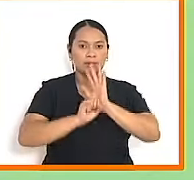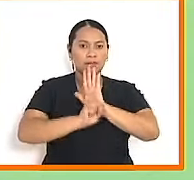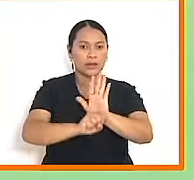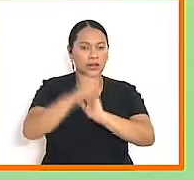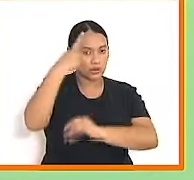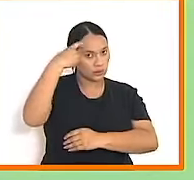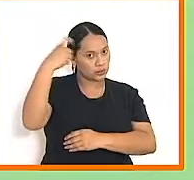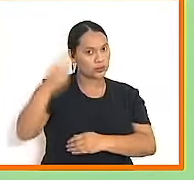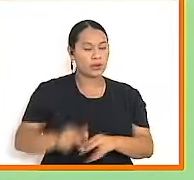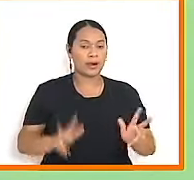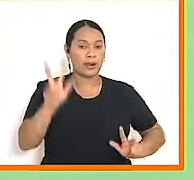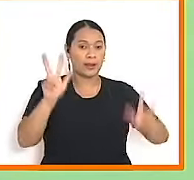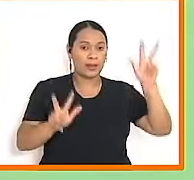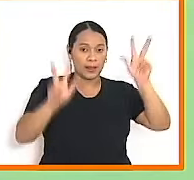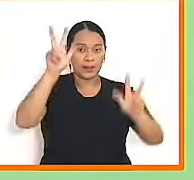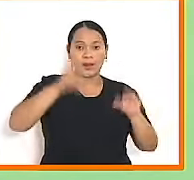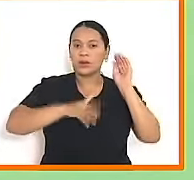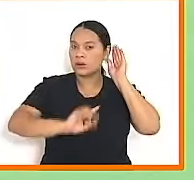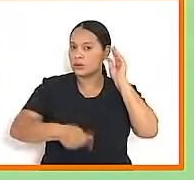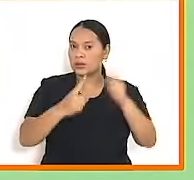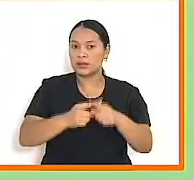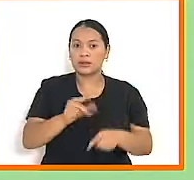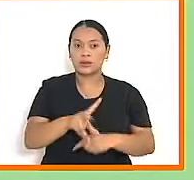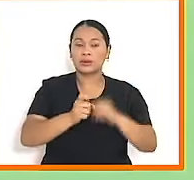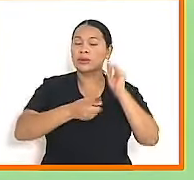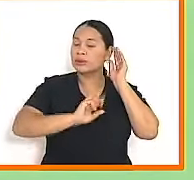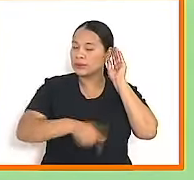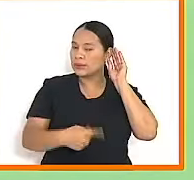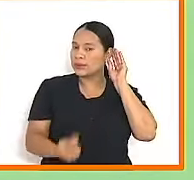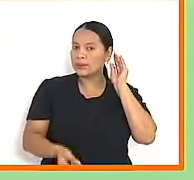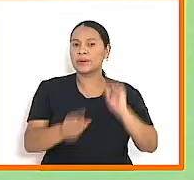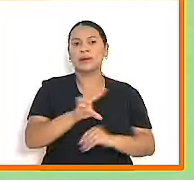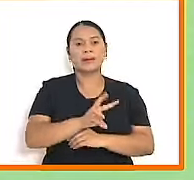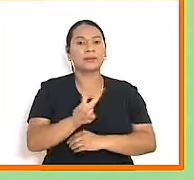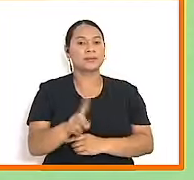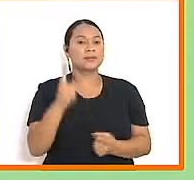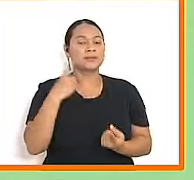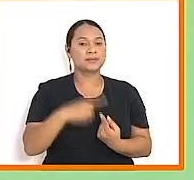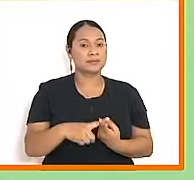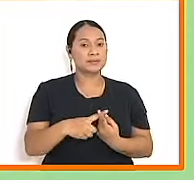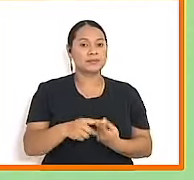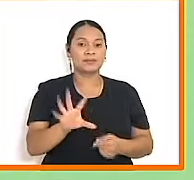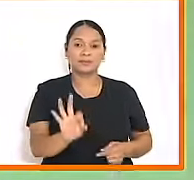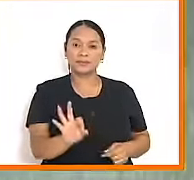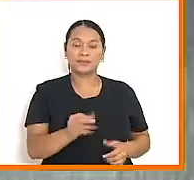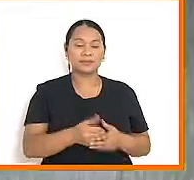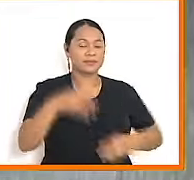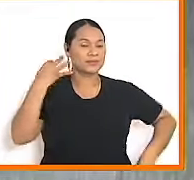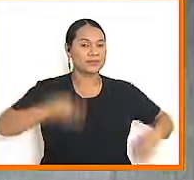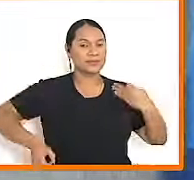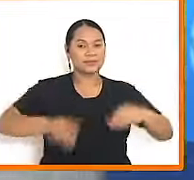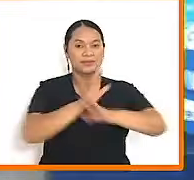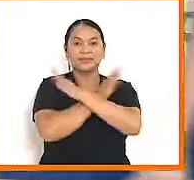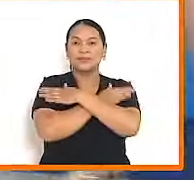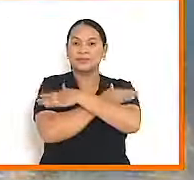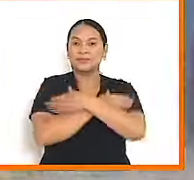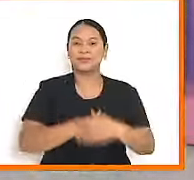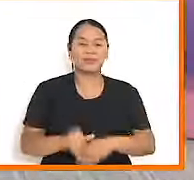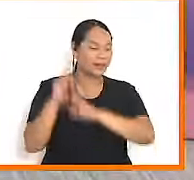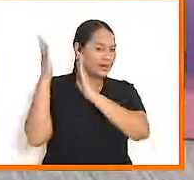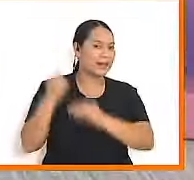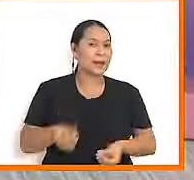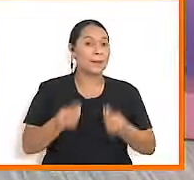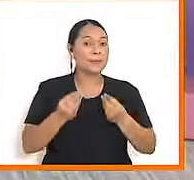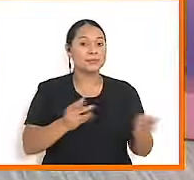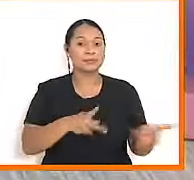sueños lagarto. Para MultiX 2X y para más 1, 62. Más 9, felicidades. Espero que tengamos muchos